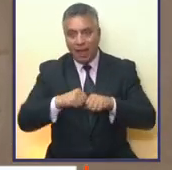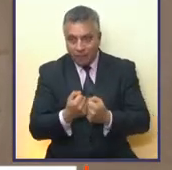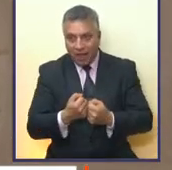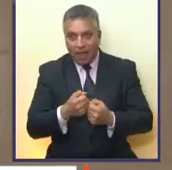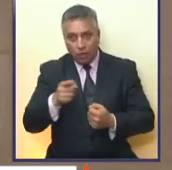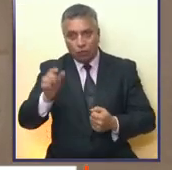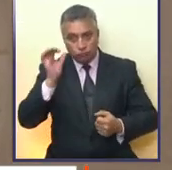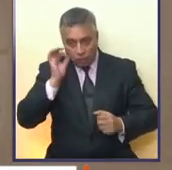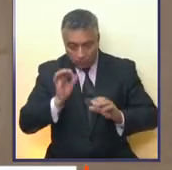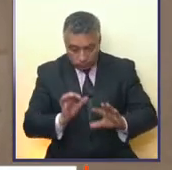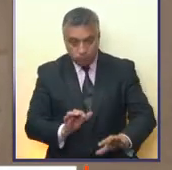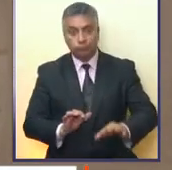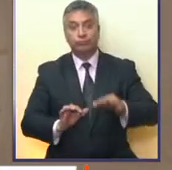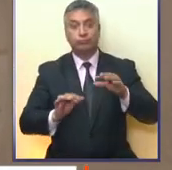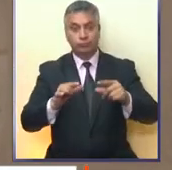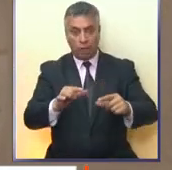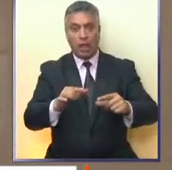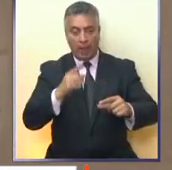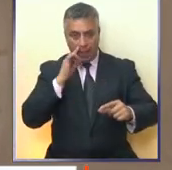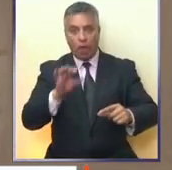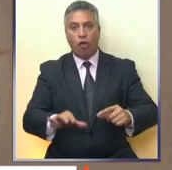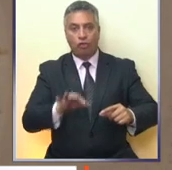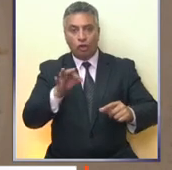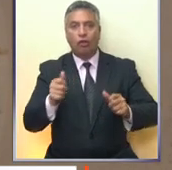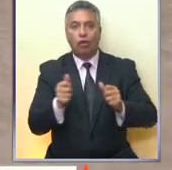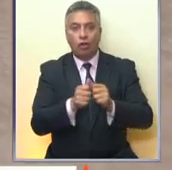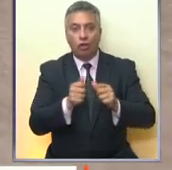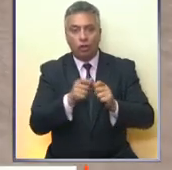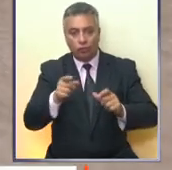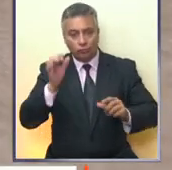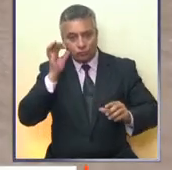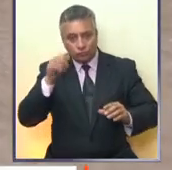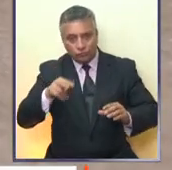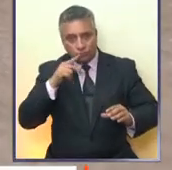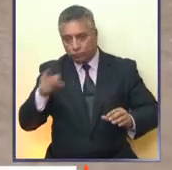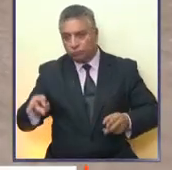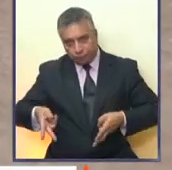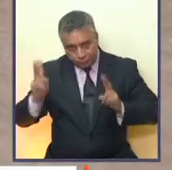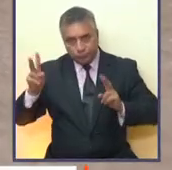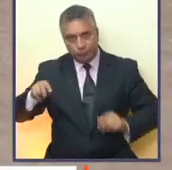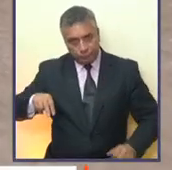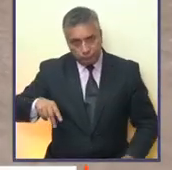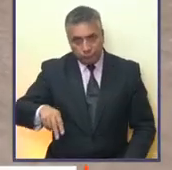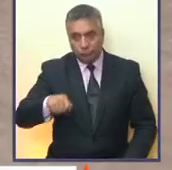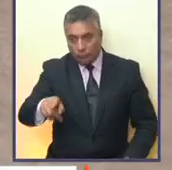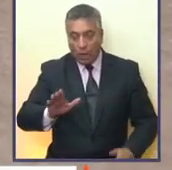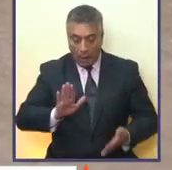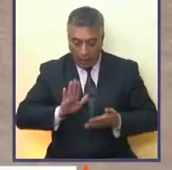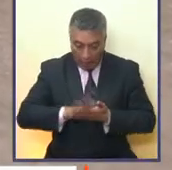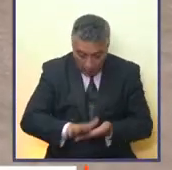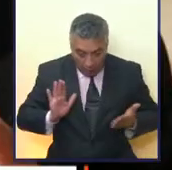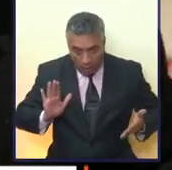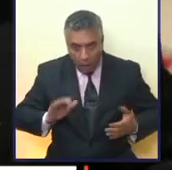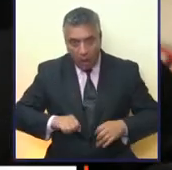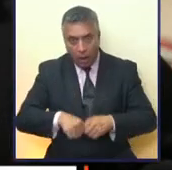había encontrado, según se dice, con una turista que las dejaron pasar, los pisó, los